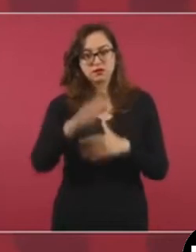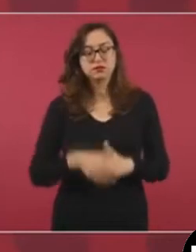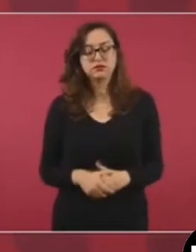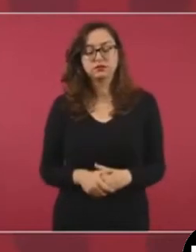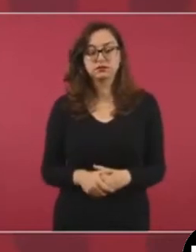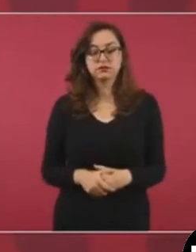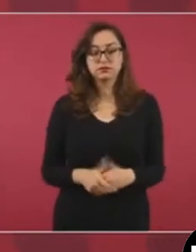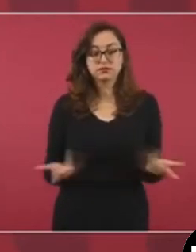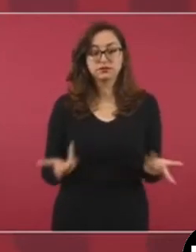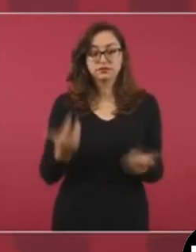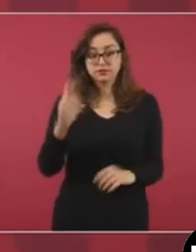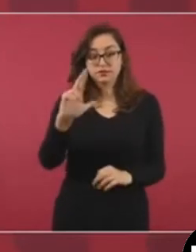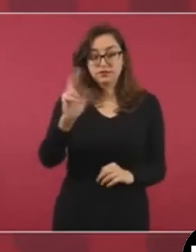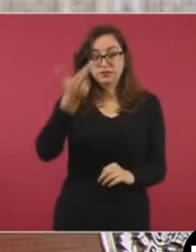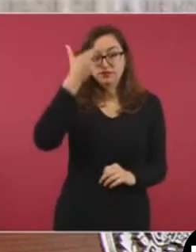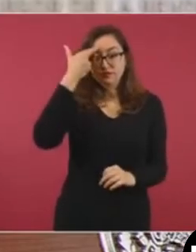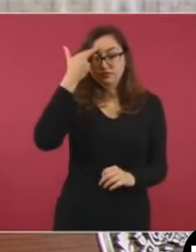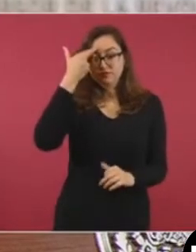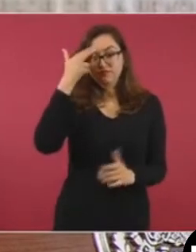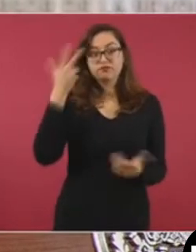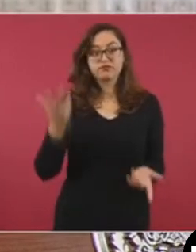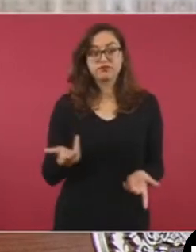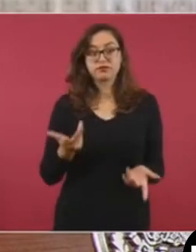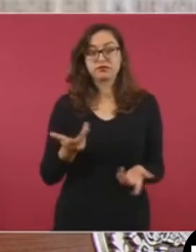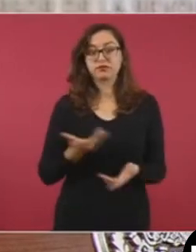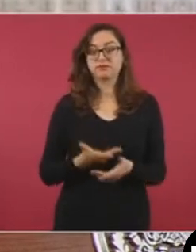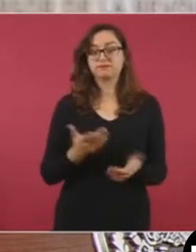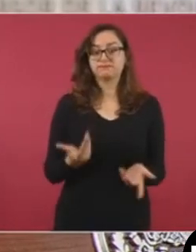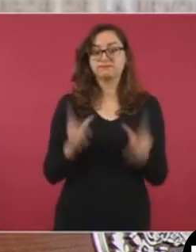el que se mueve no sale en la foto, ¿no?